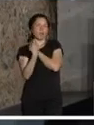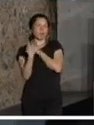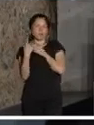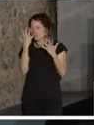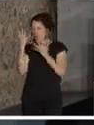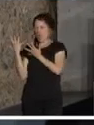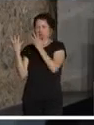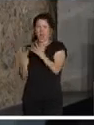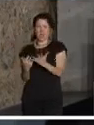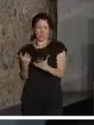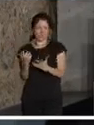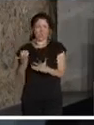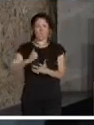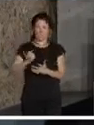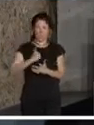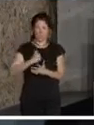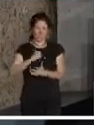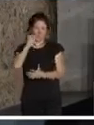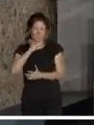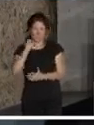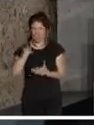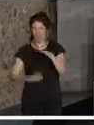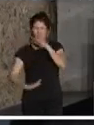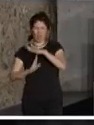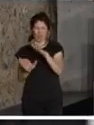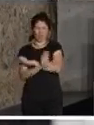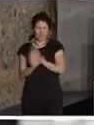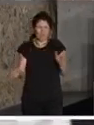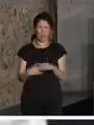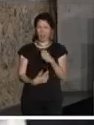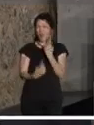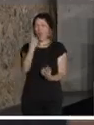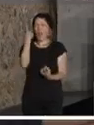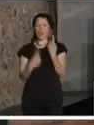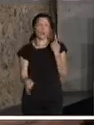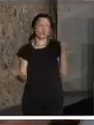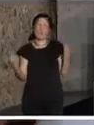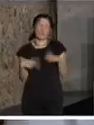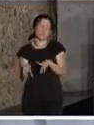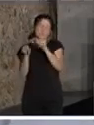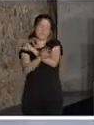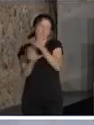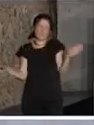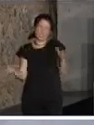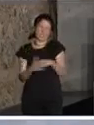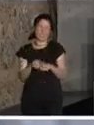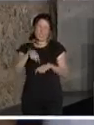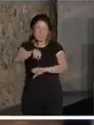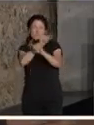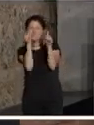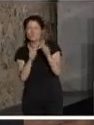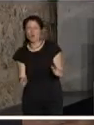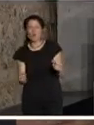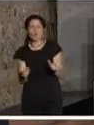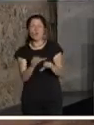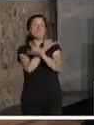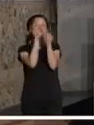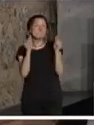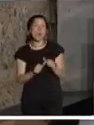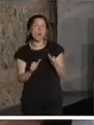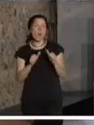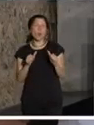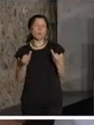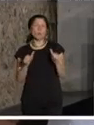estas décadas de espoli de saqueo que ya basta que hay algunos que se les acabó la fiesta y que este modelo va a ser un modelo